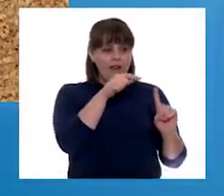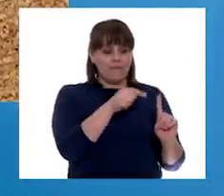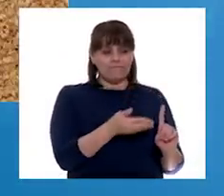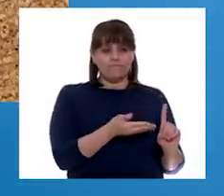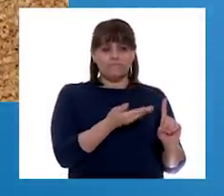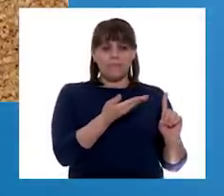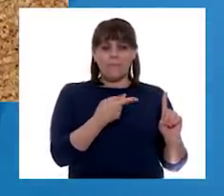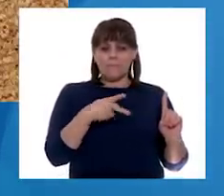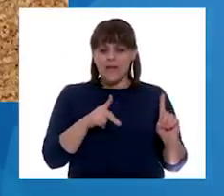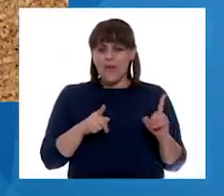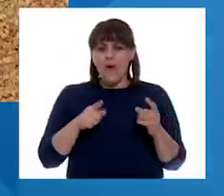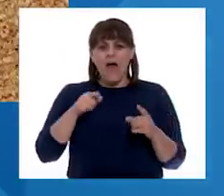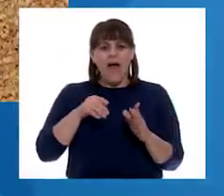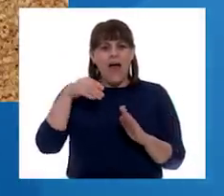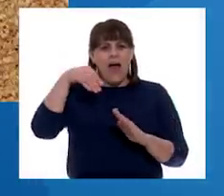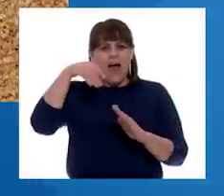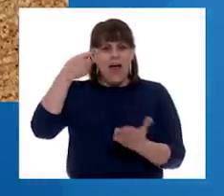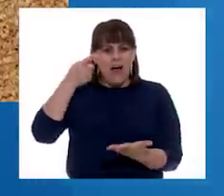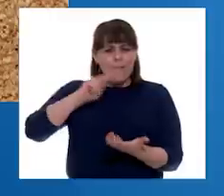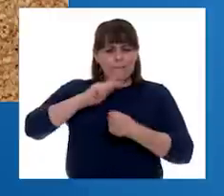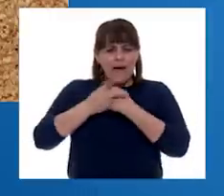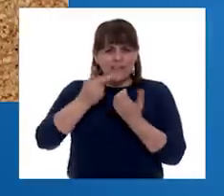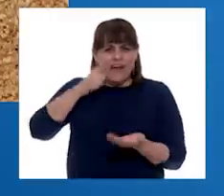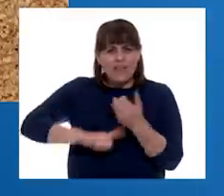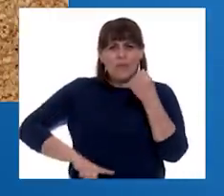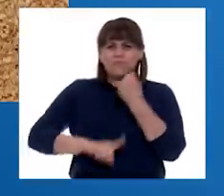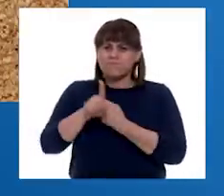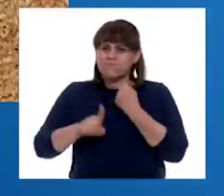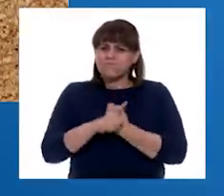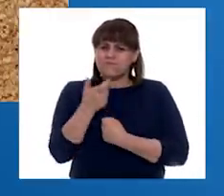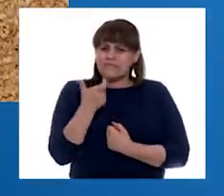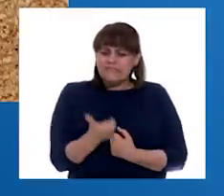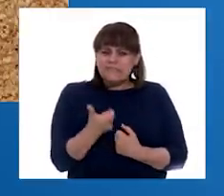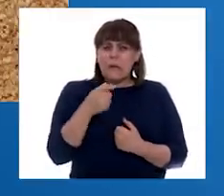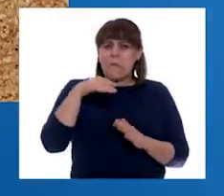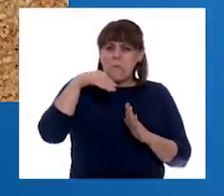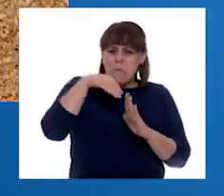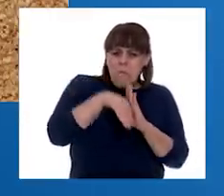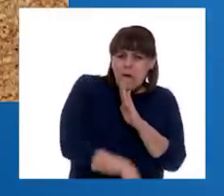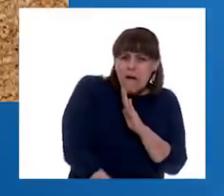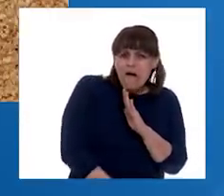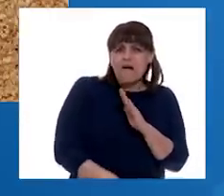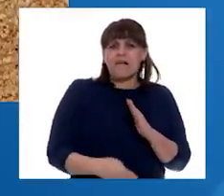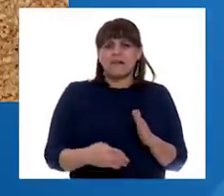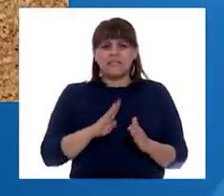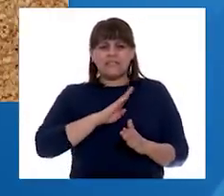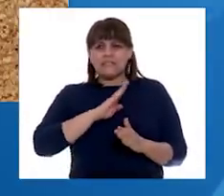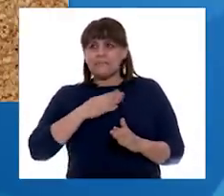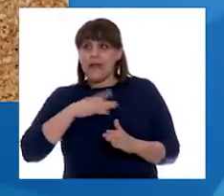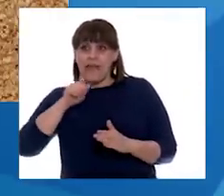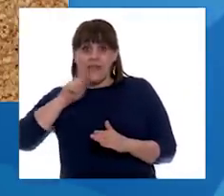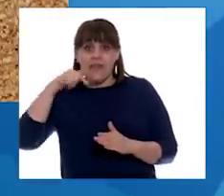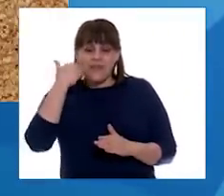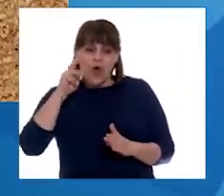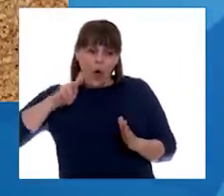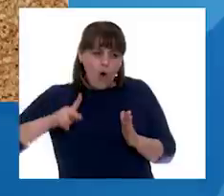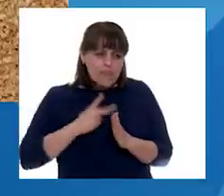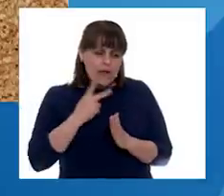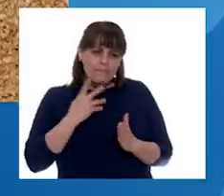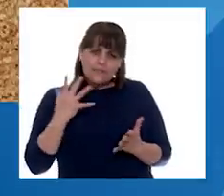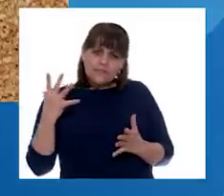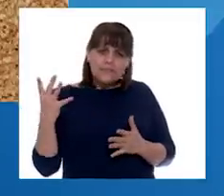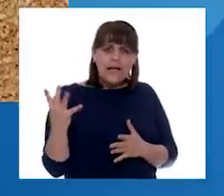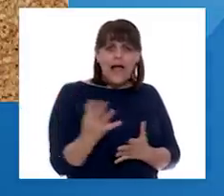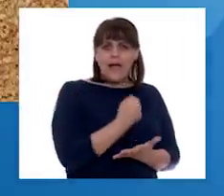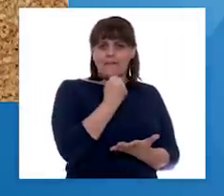fracasos económicos, inconformes que alegaban una república, una España resentida con planes de reconquista y la rebelión de